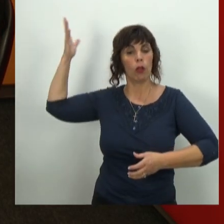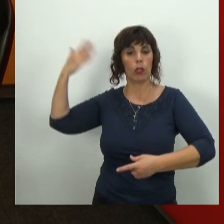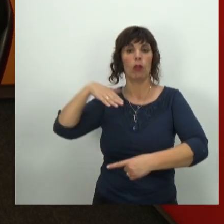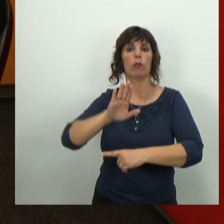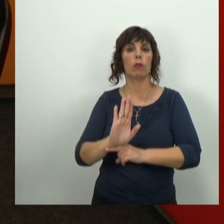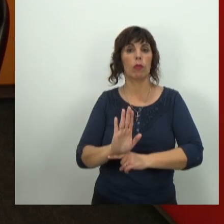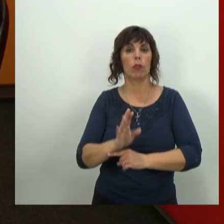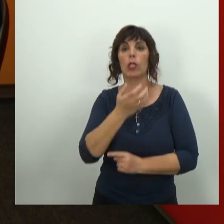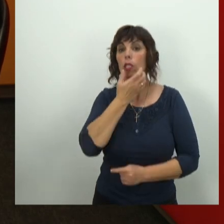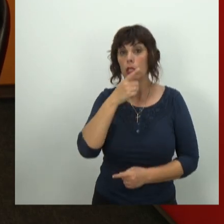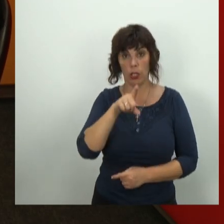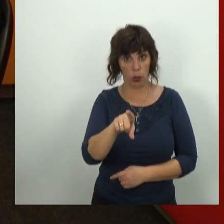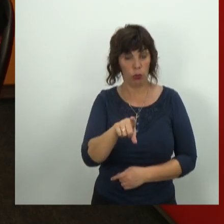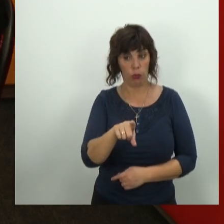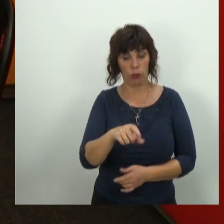Si tú quieres esta